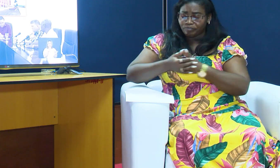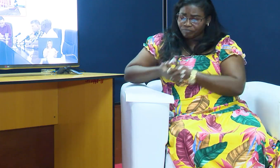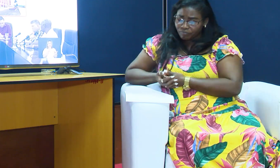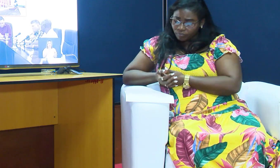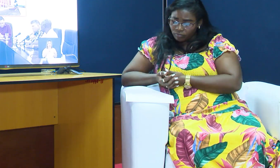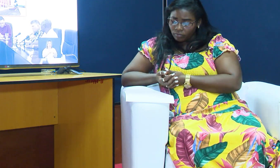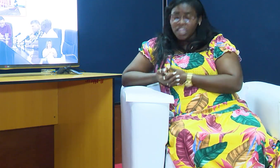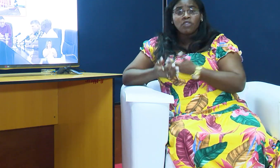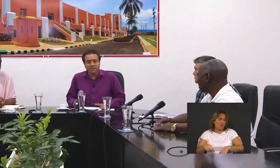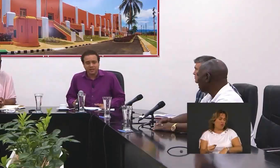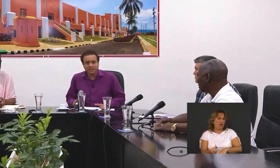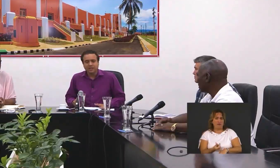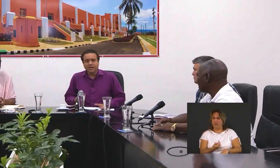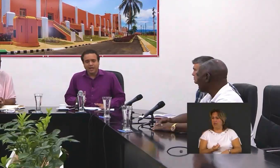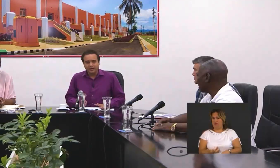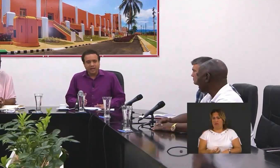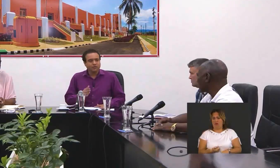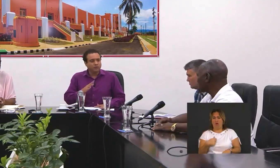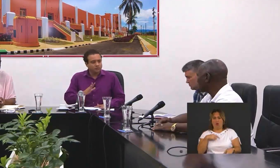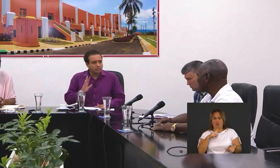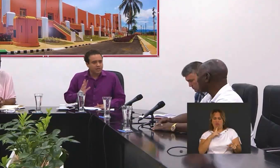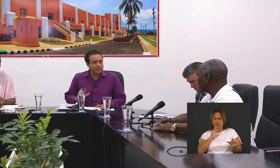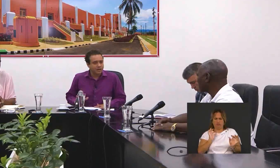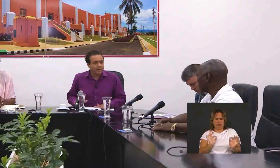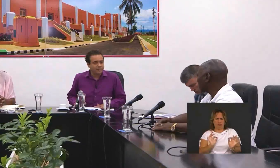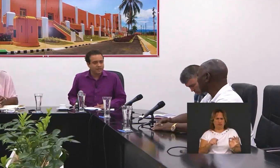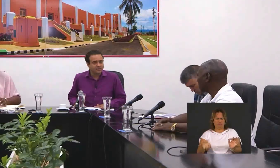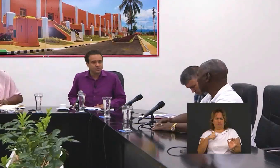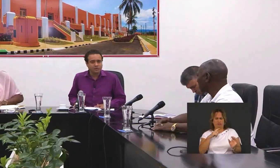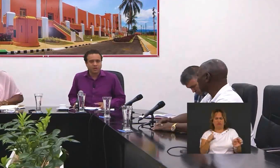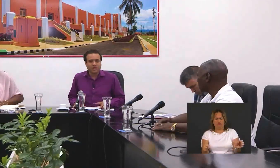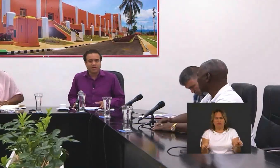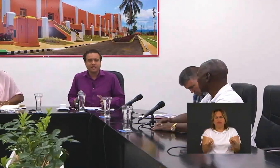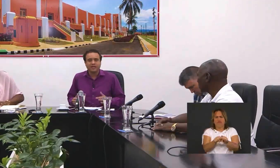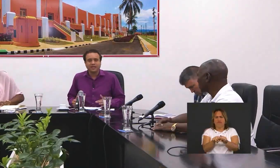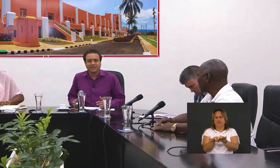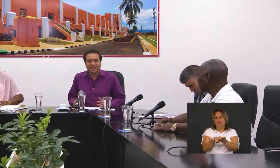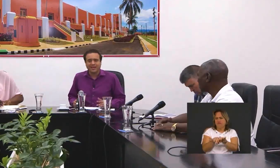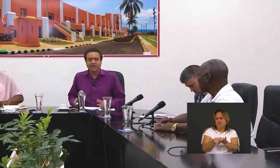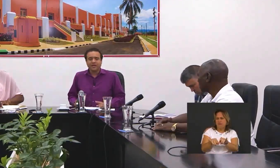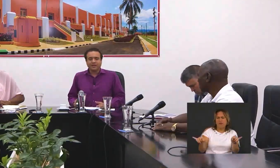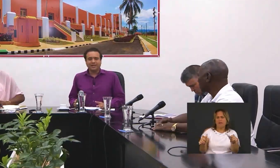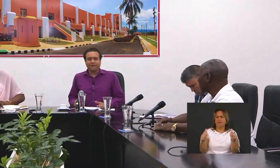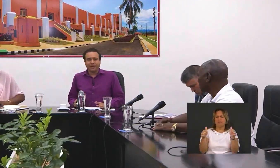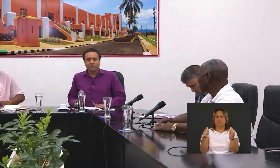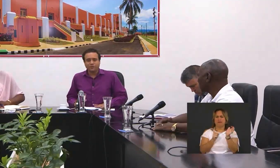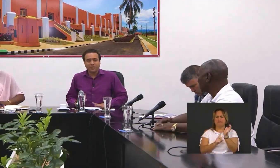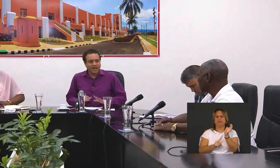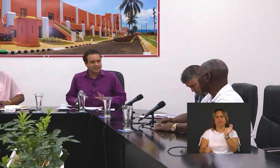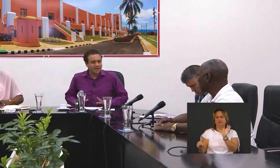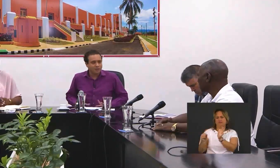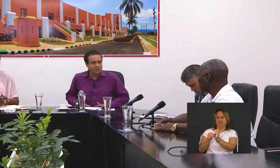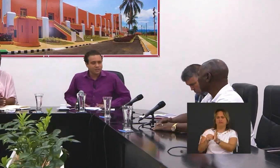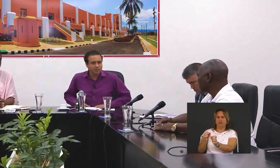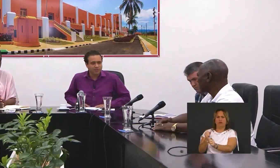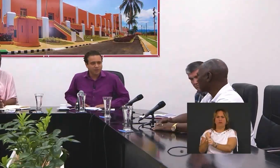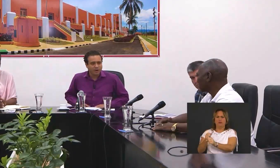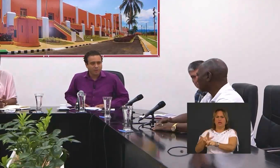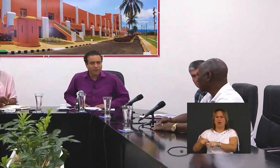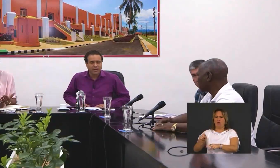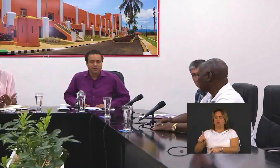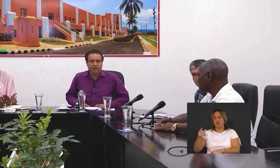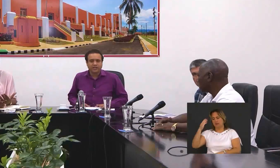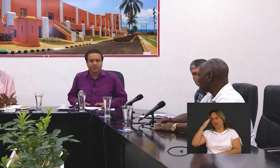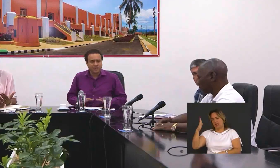converjan. Y no es lo que se quiere. Se quiere que todas las agendas se complementen para un solo fin, que